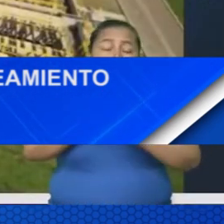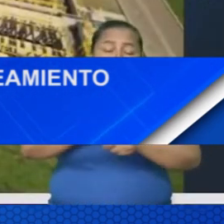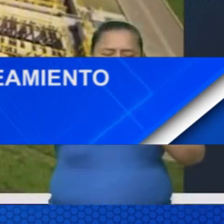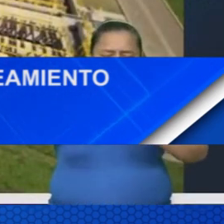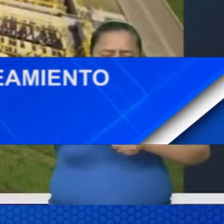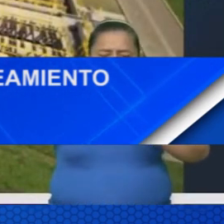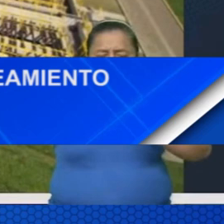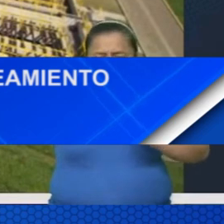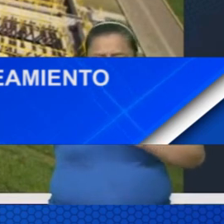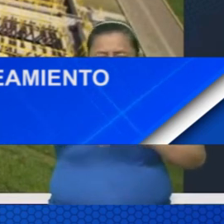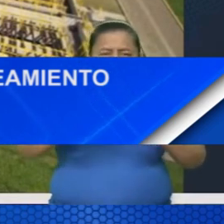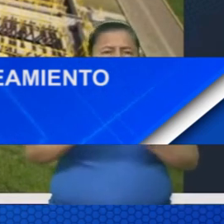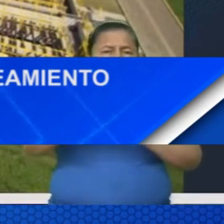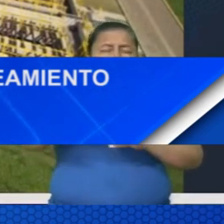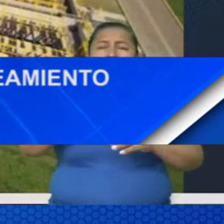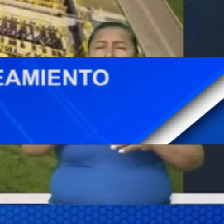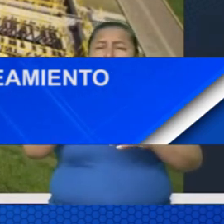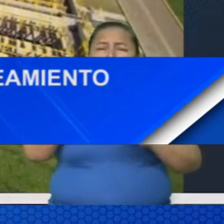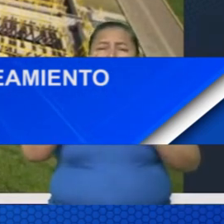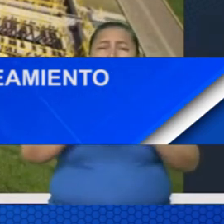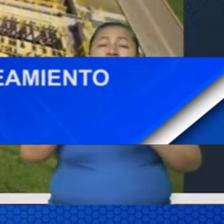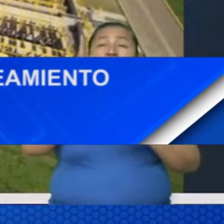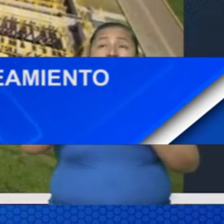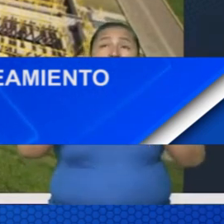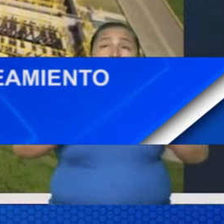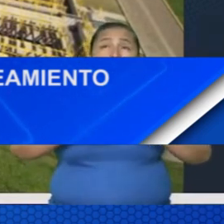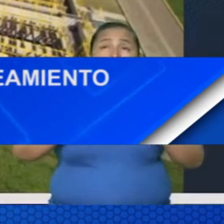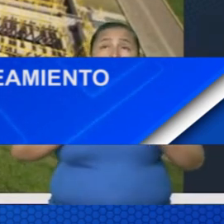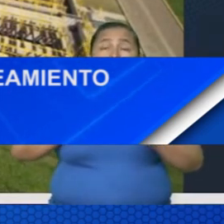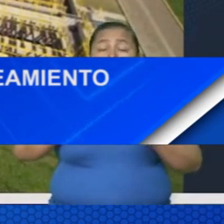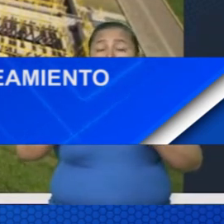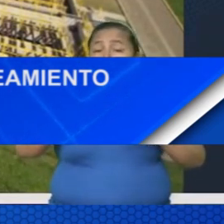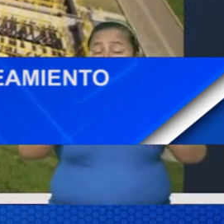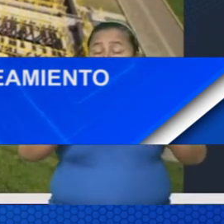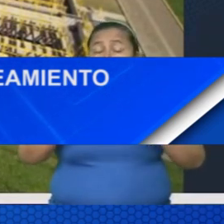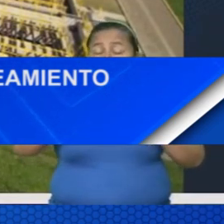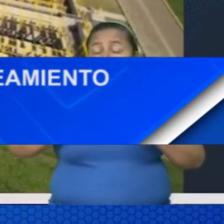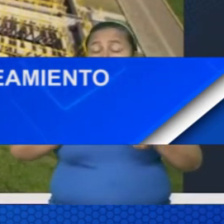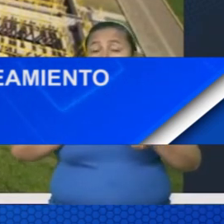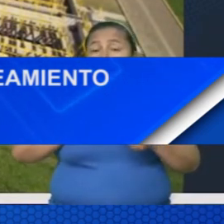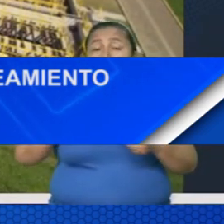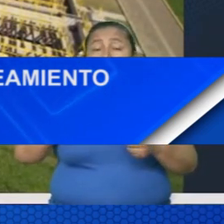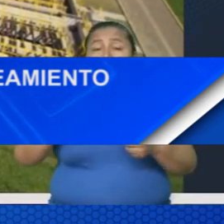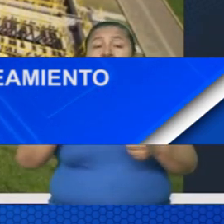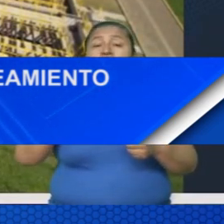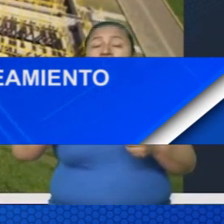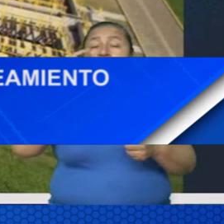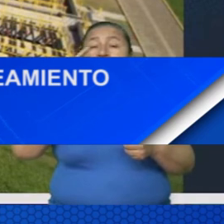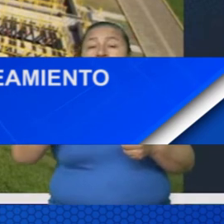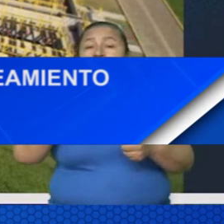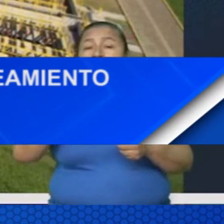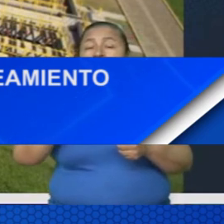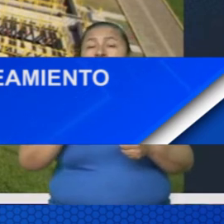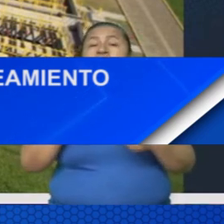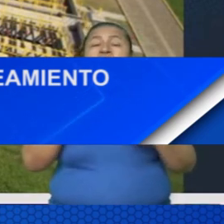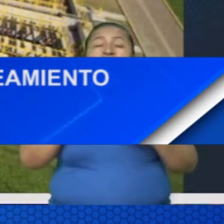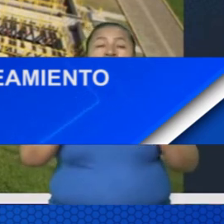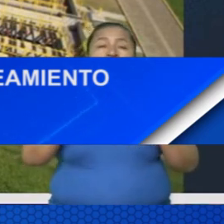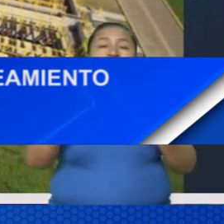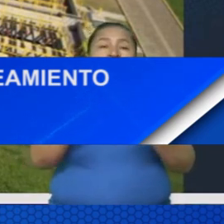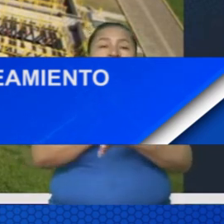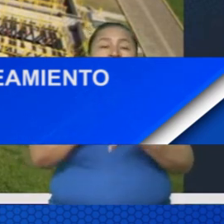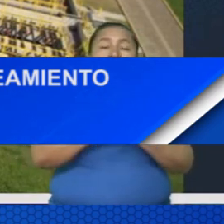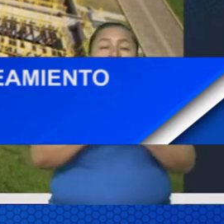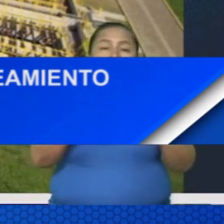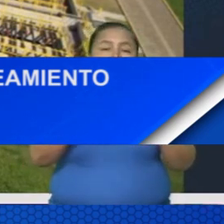en las zonas urbanas del país. ¿Qué debo decir? Cuando hablo del 80%, estoy hablando del 80% de la población. O